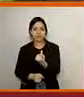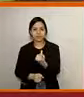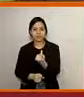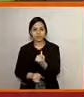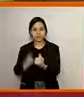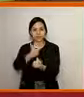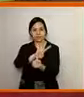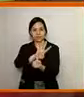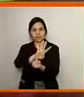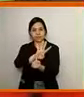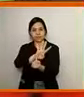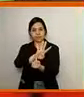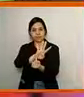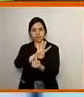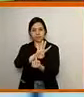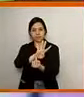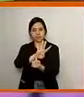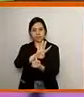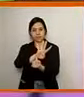4.